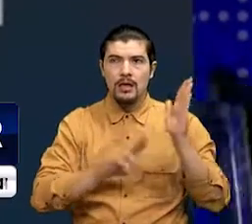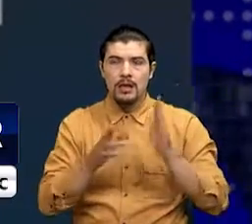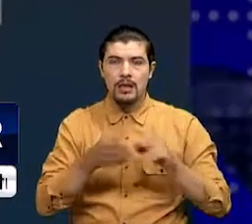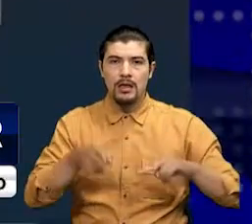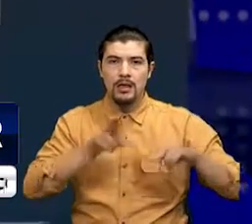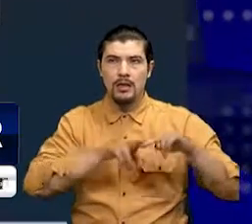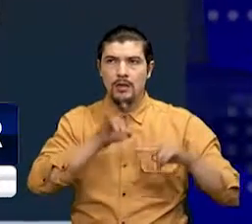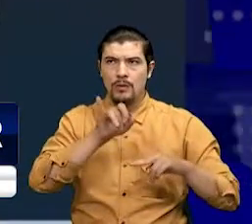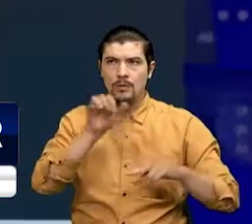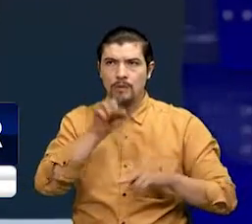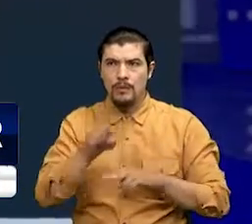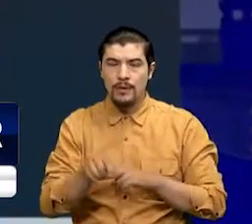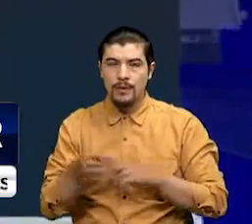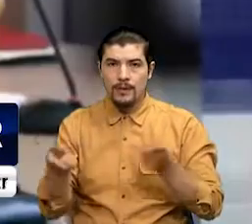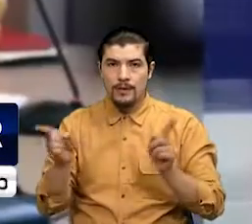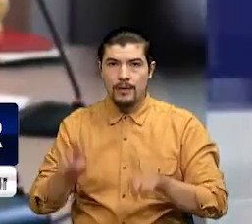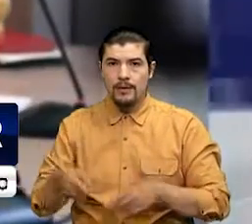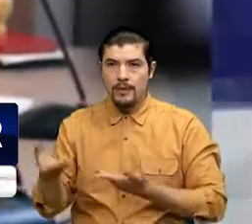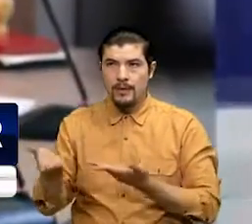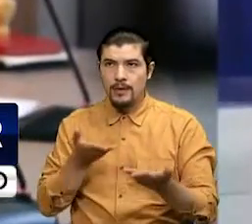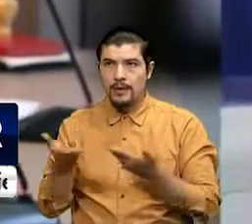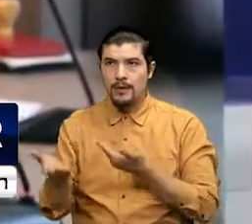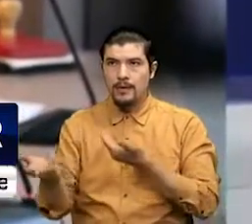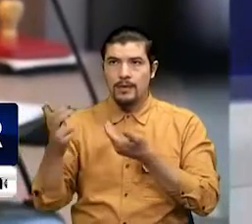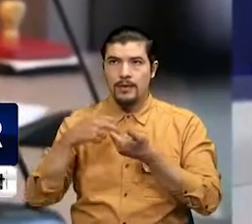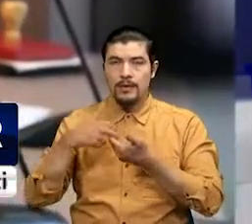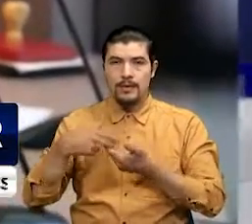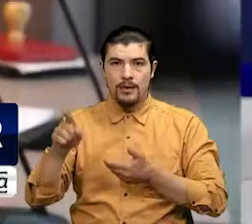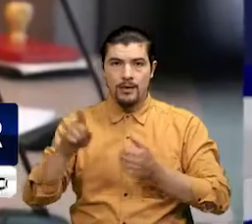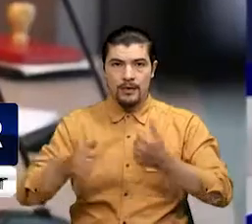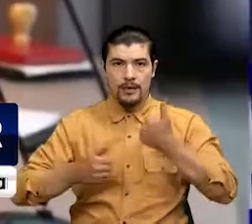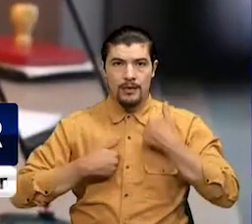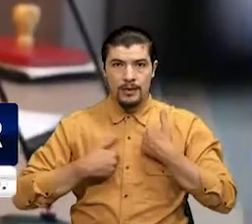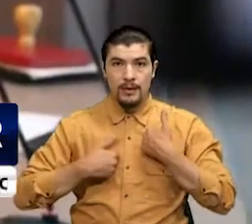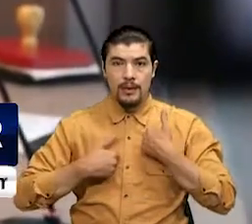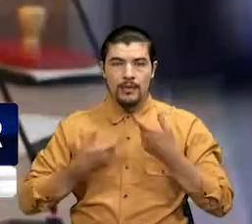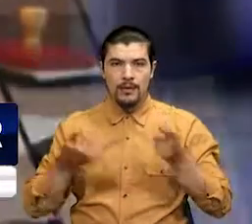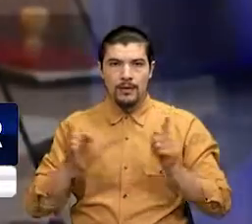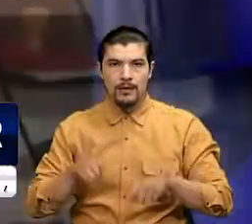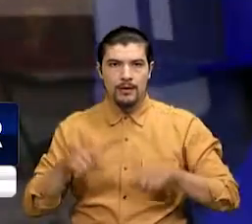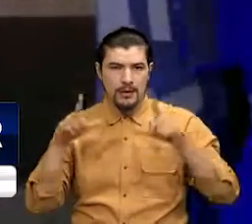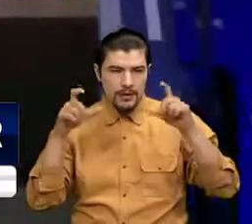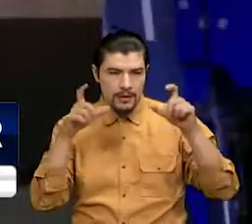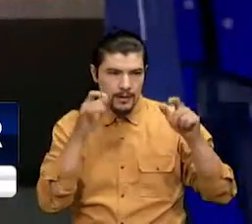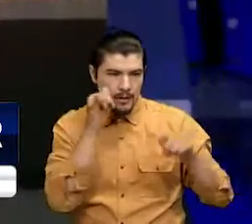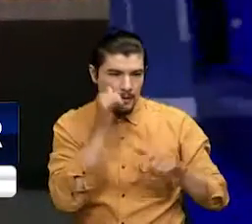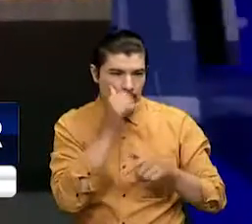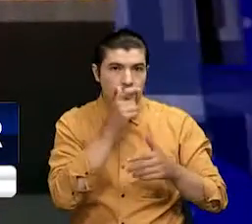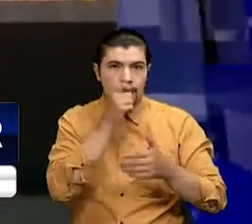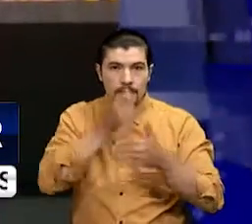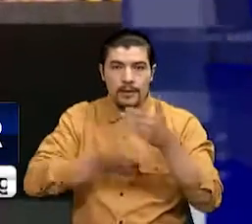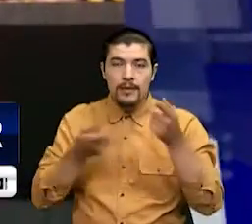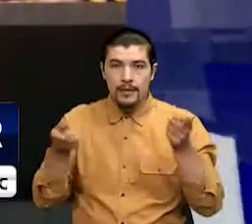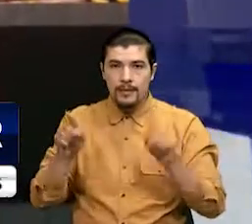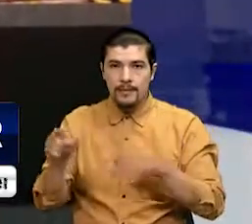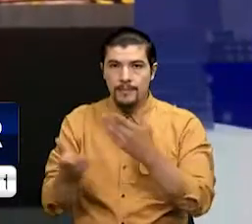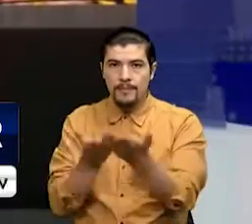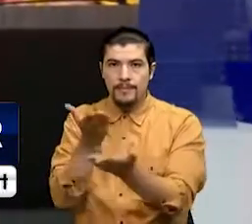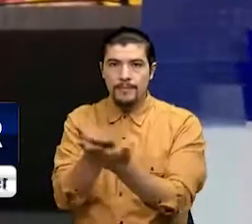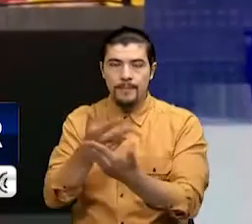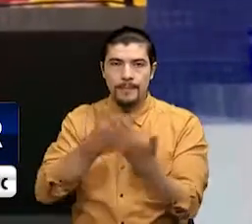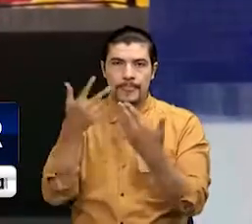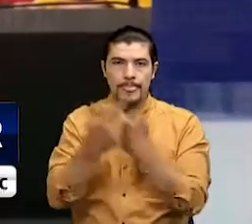reglamentación del servicio de reclutamiento la regulación y control de las fotomultas y presentó el proyecto de ley para